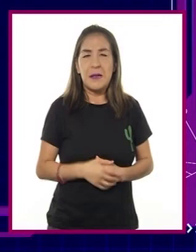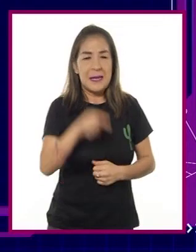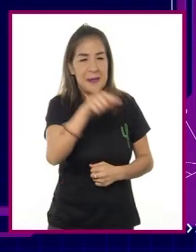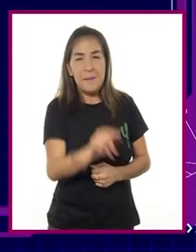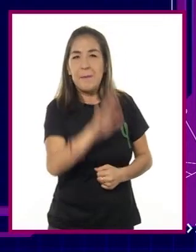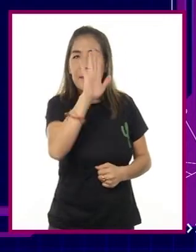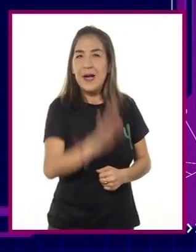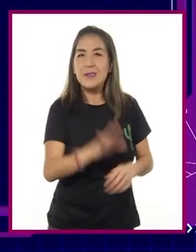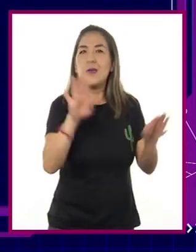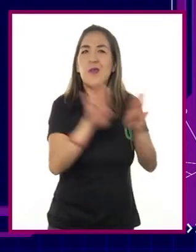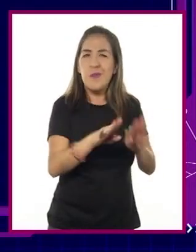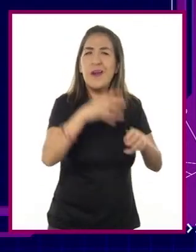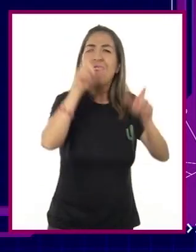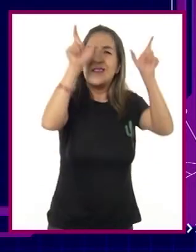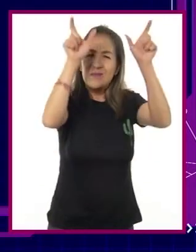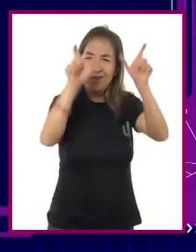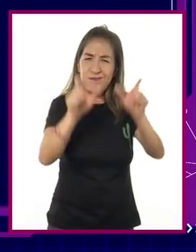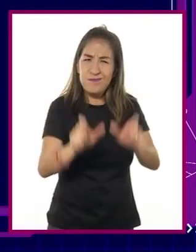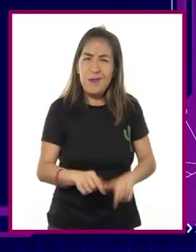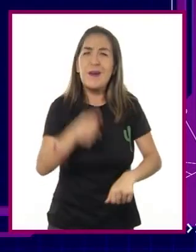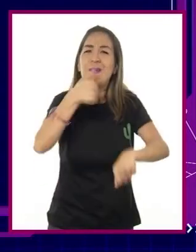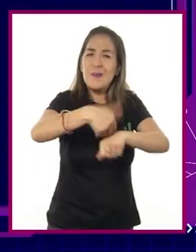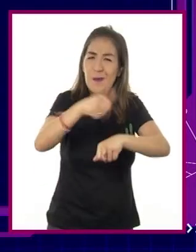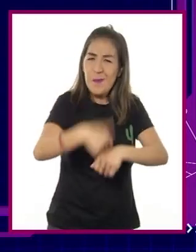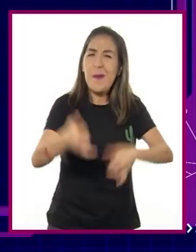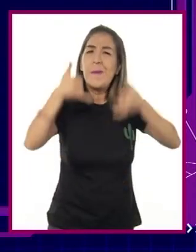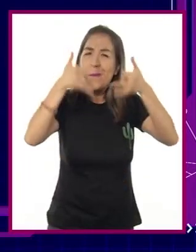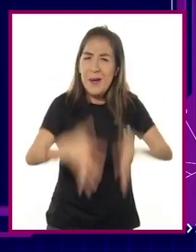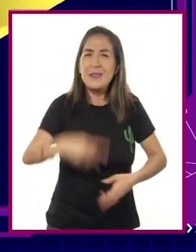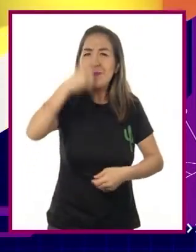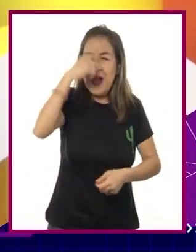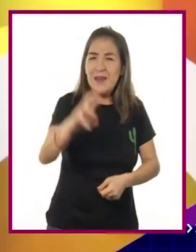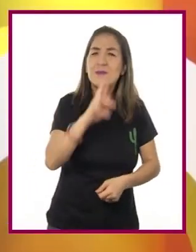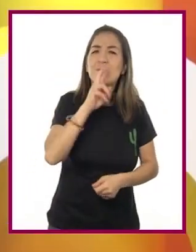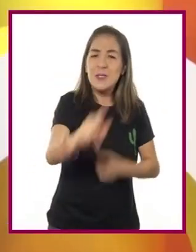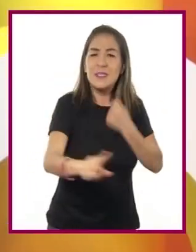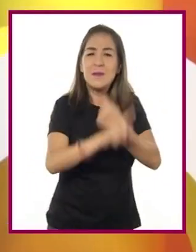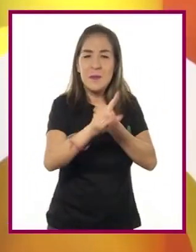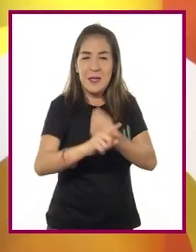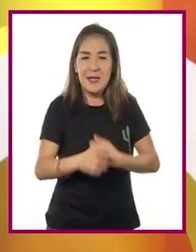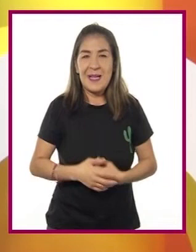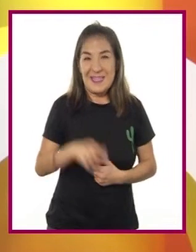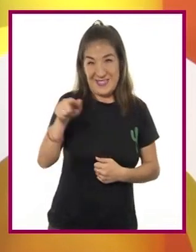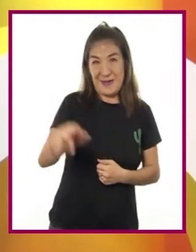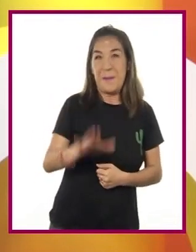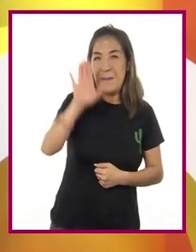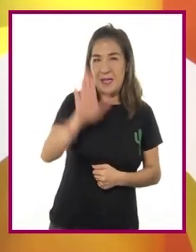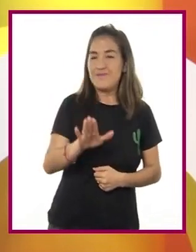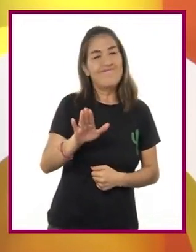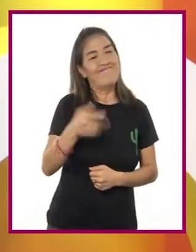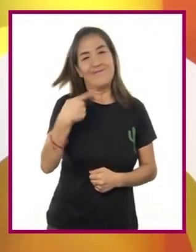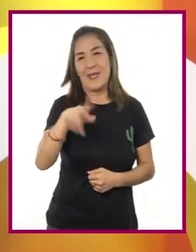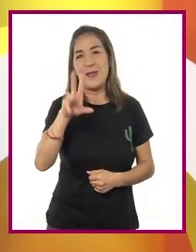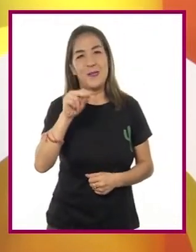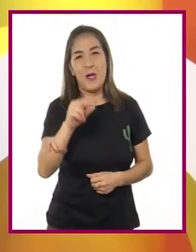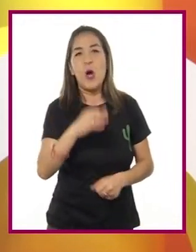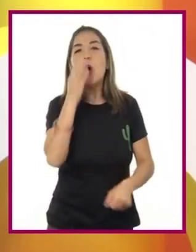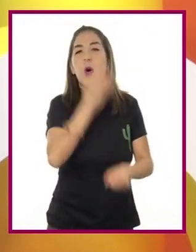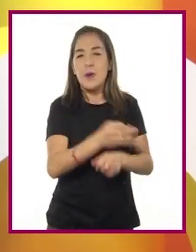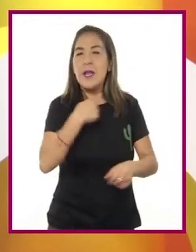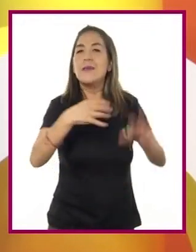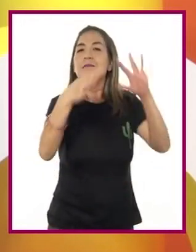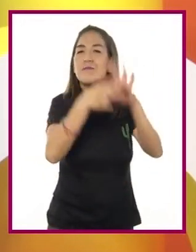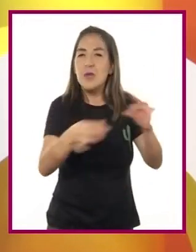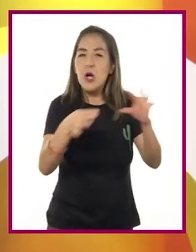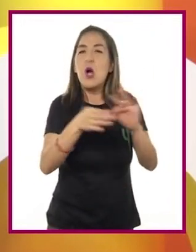que hicimos muchos procedimientos para llegar a la solución del problema. Pareciera, pero no fue así. Voy a enlistar cada uno de